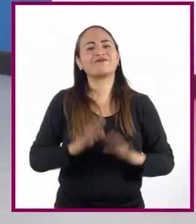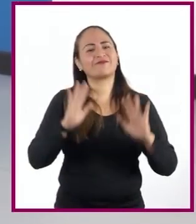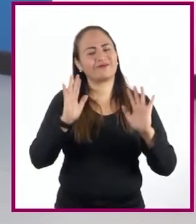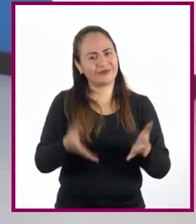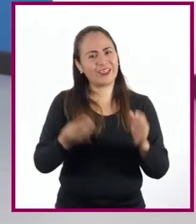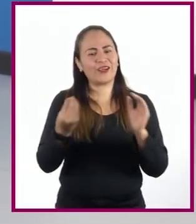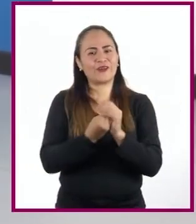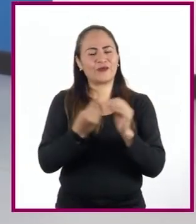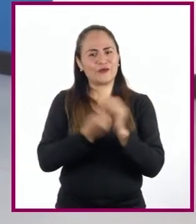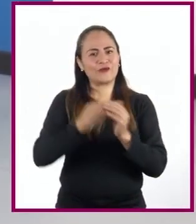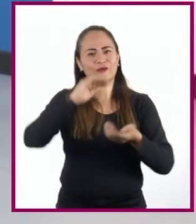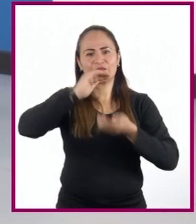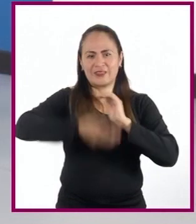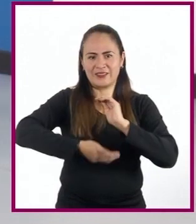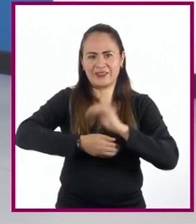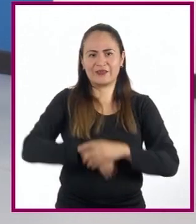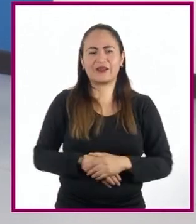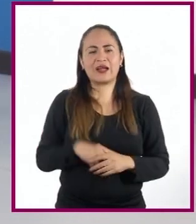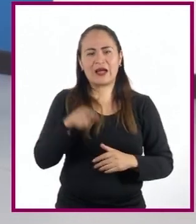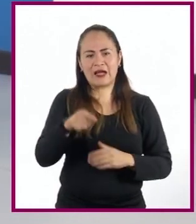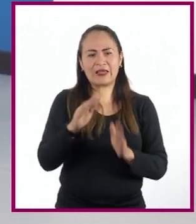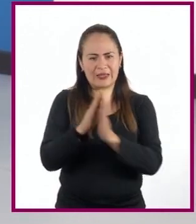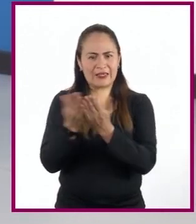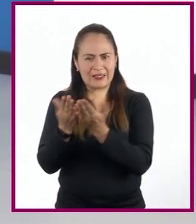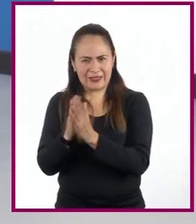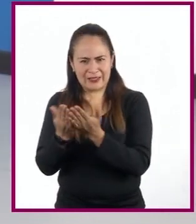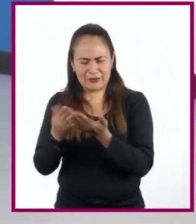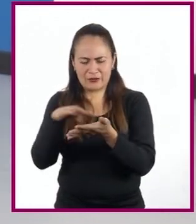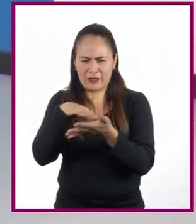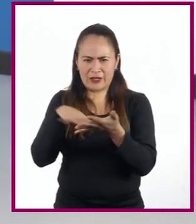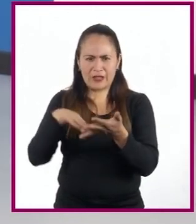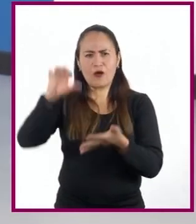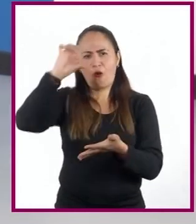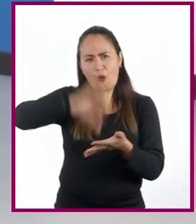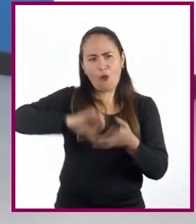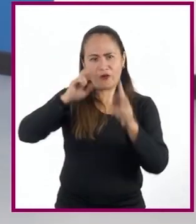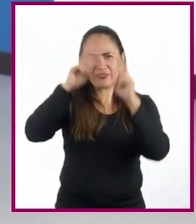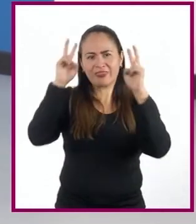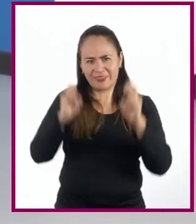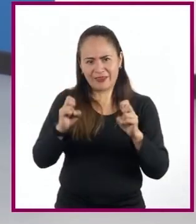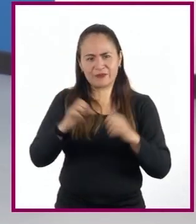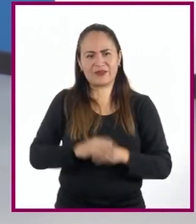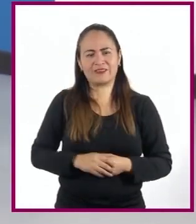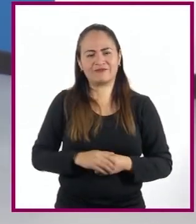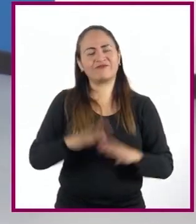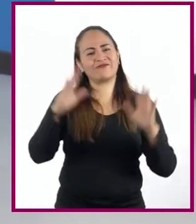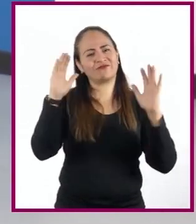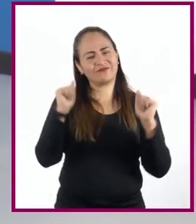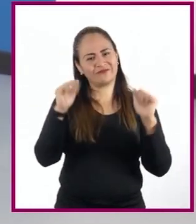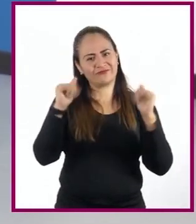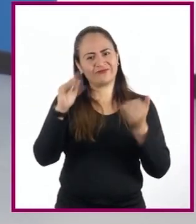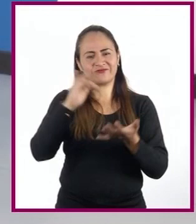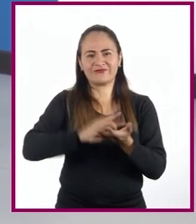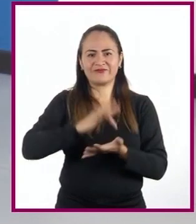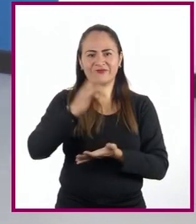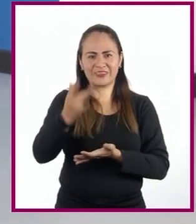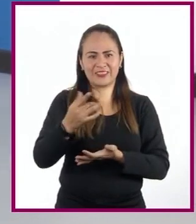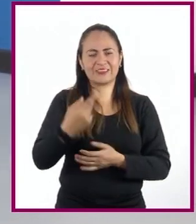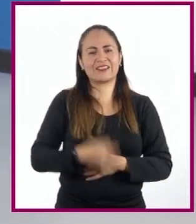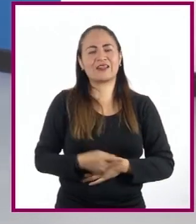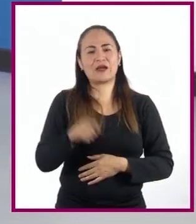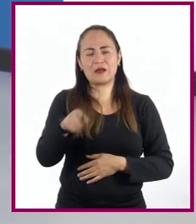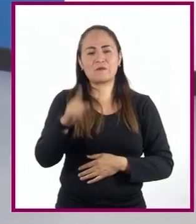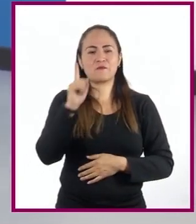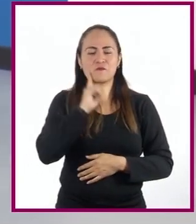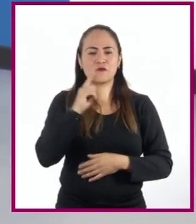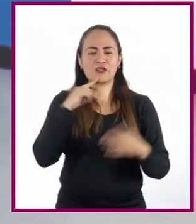la sesión. Revisen en su libro de texto el tema que estudiamos. Nos despedimos agradeciendo la participación de